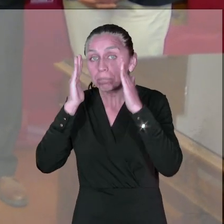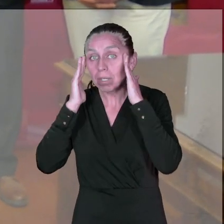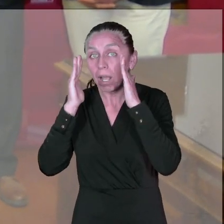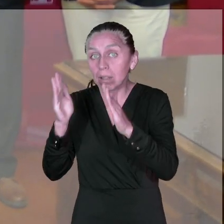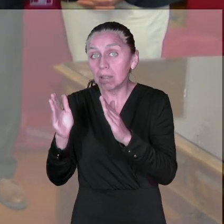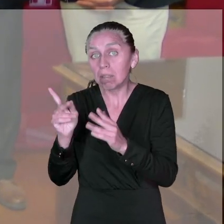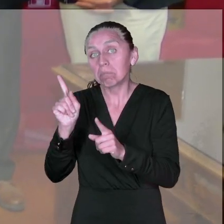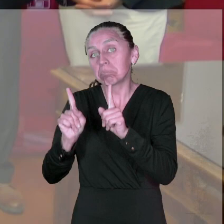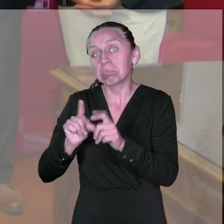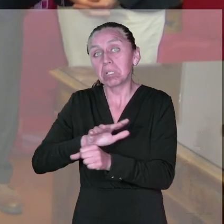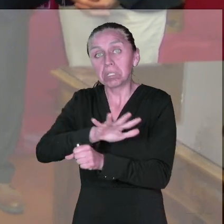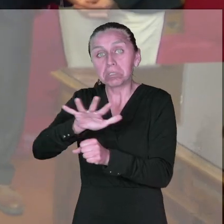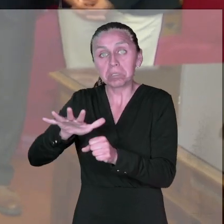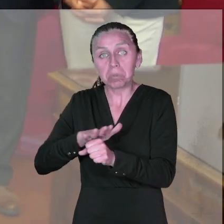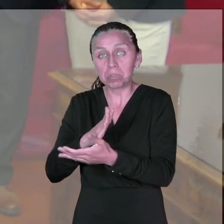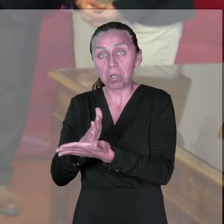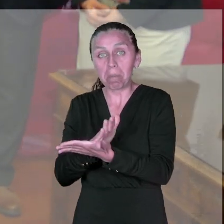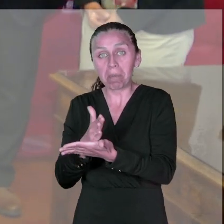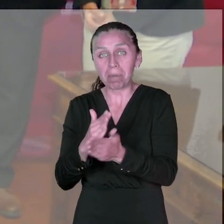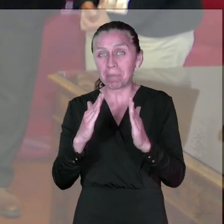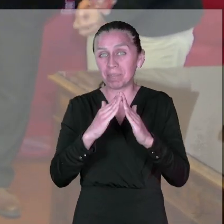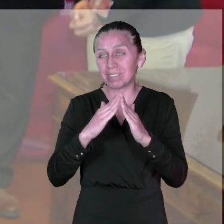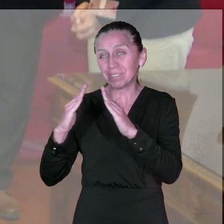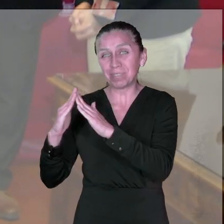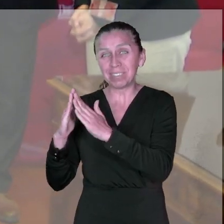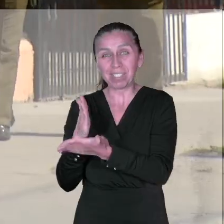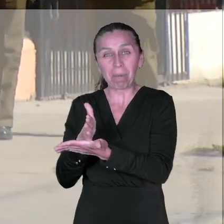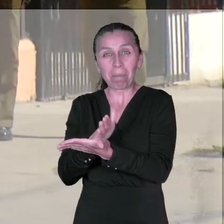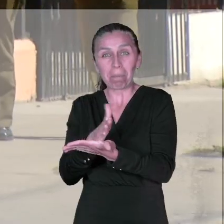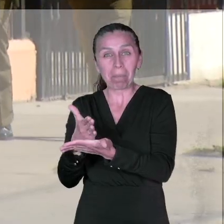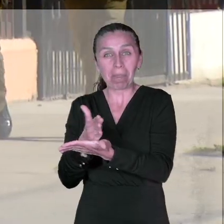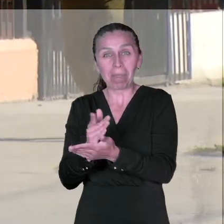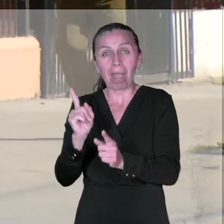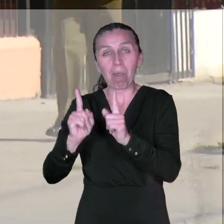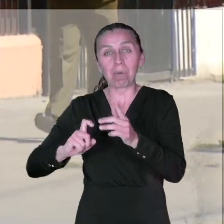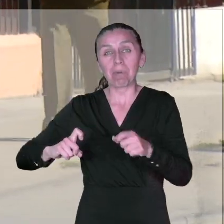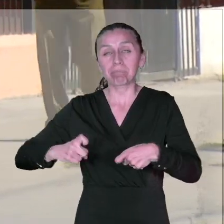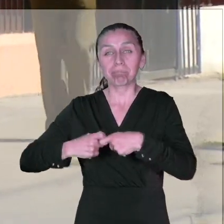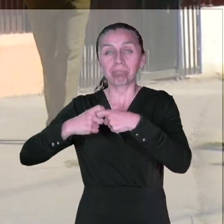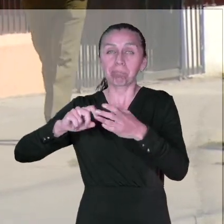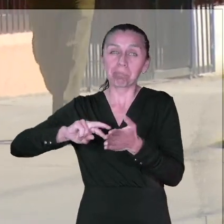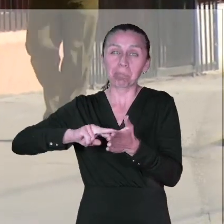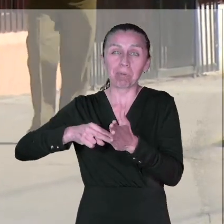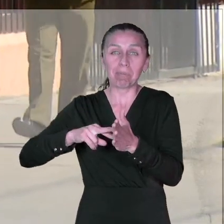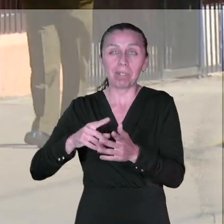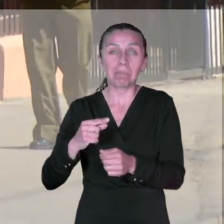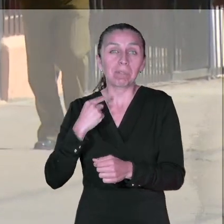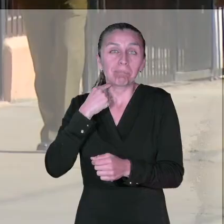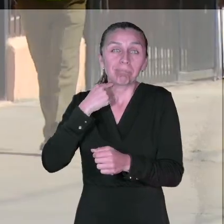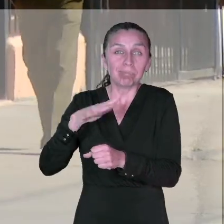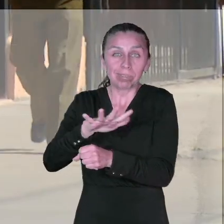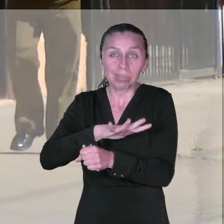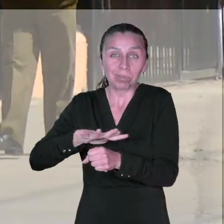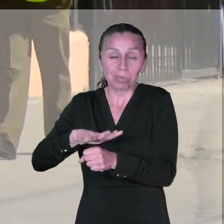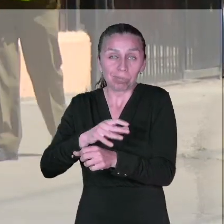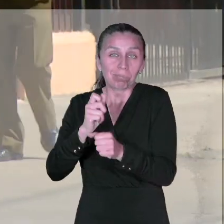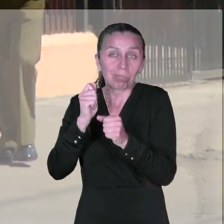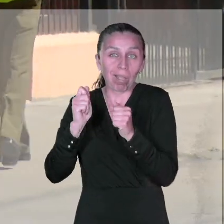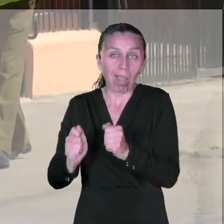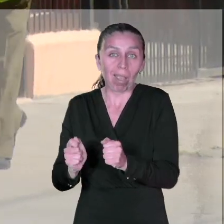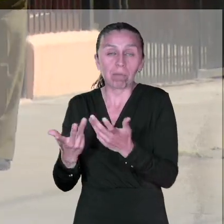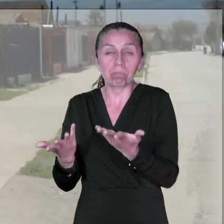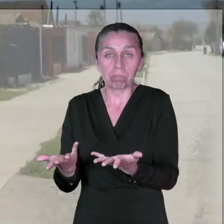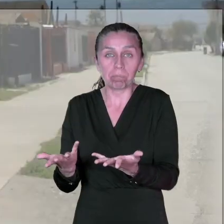va y atiende algunas situaciones que median entre los vecinos de acuerdo a algunos conflictos alguna situaciones